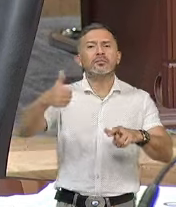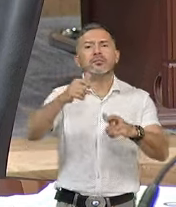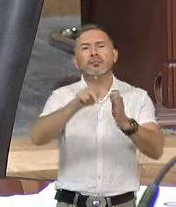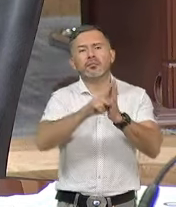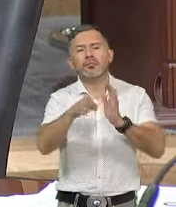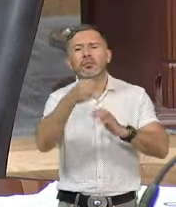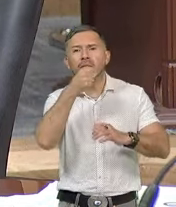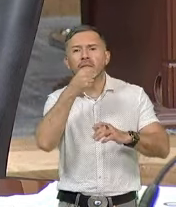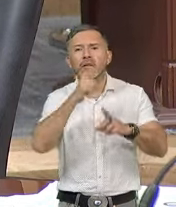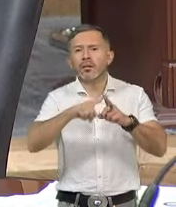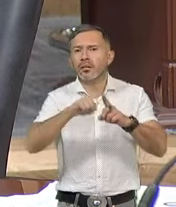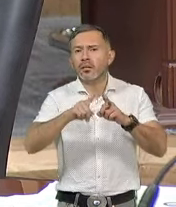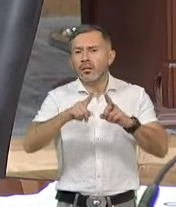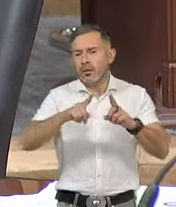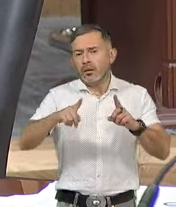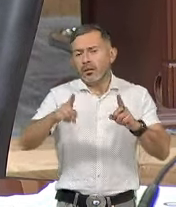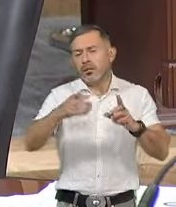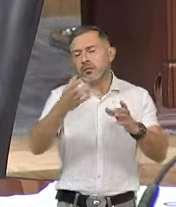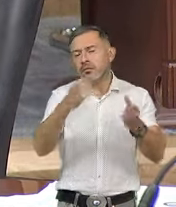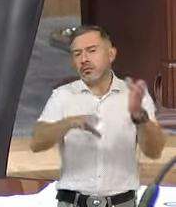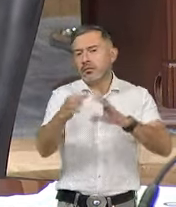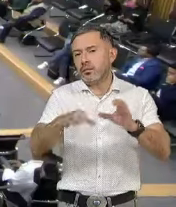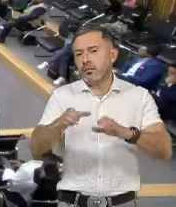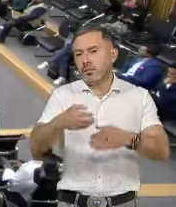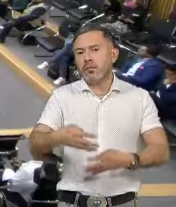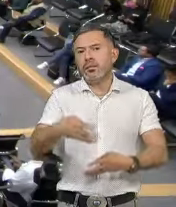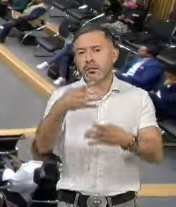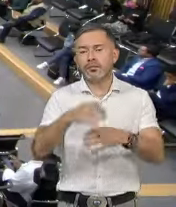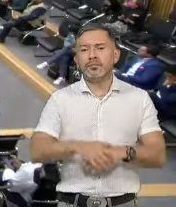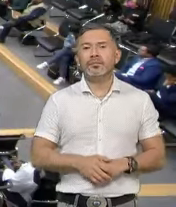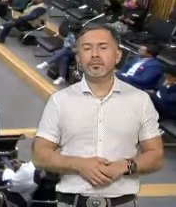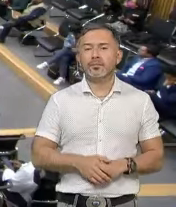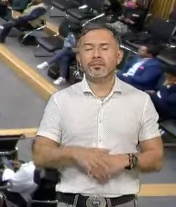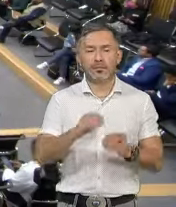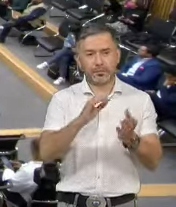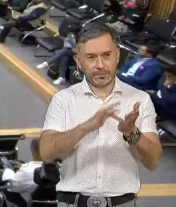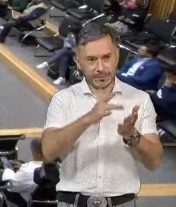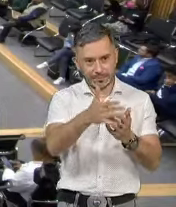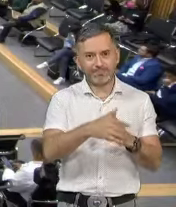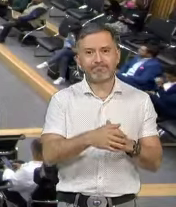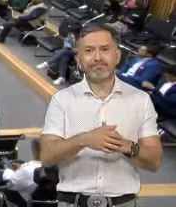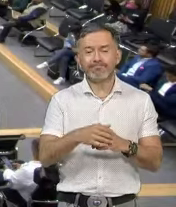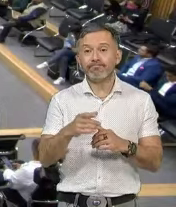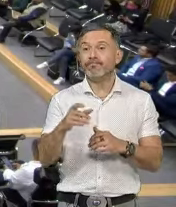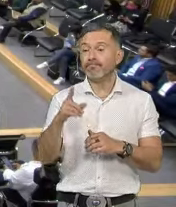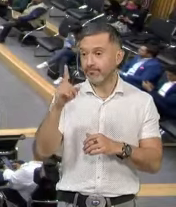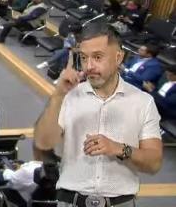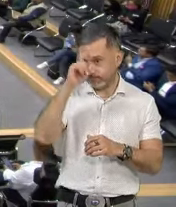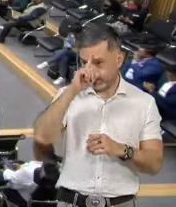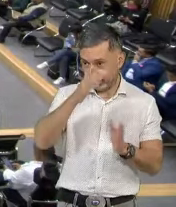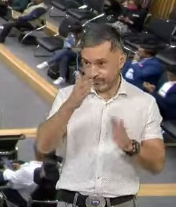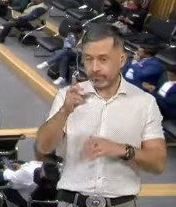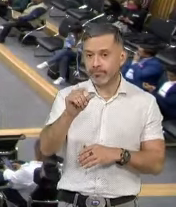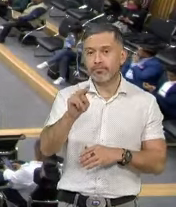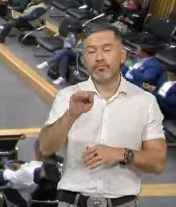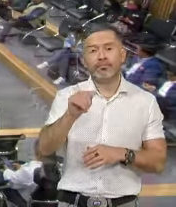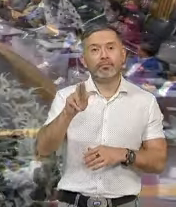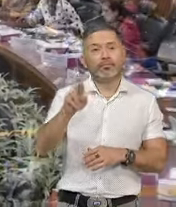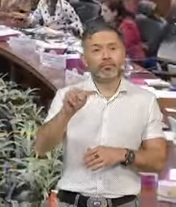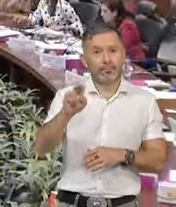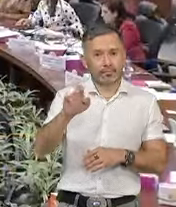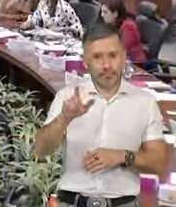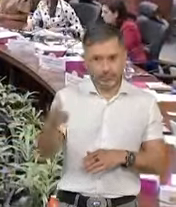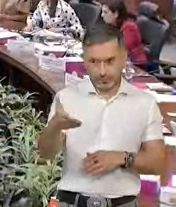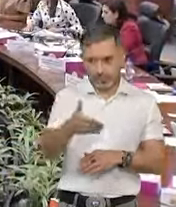comunicación de la y los consejeros Gracias presidente Gracias consejera Carla jonre consejera Dania rabel Gracias